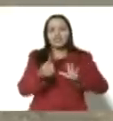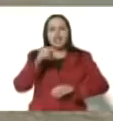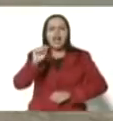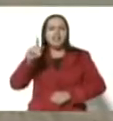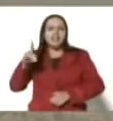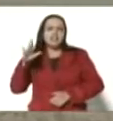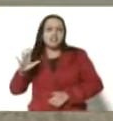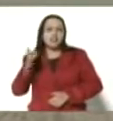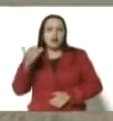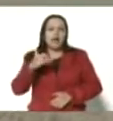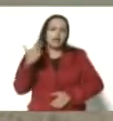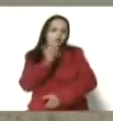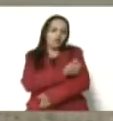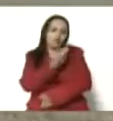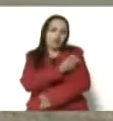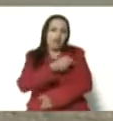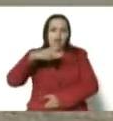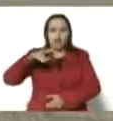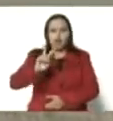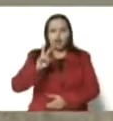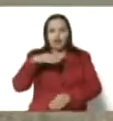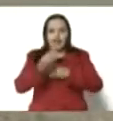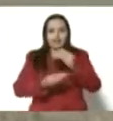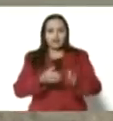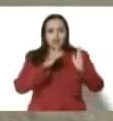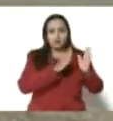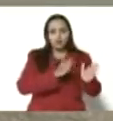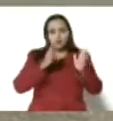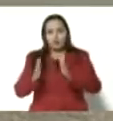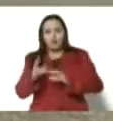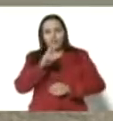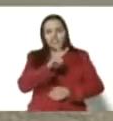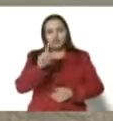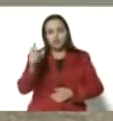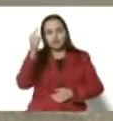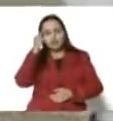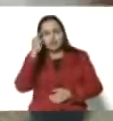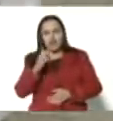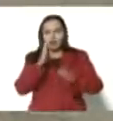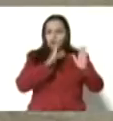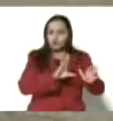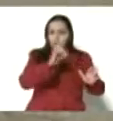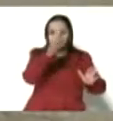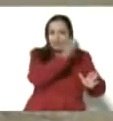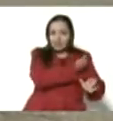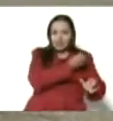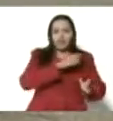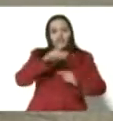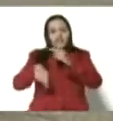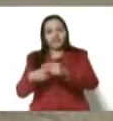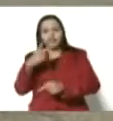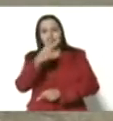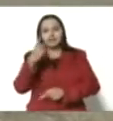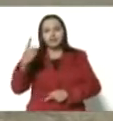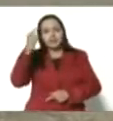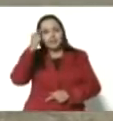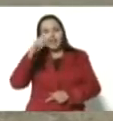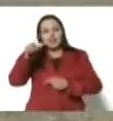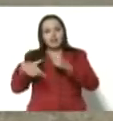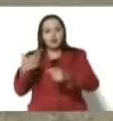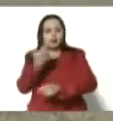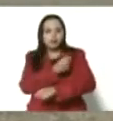inyecciones, administradas en una separación de unos 21 días entre una y la otra. Es una solución que no